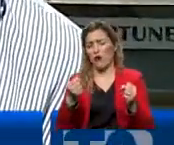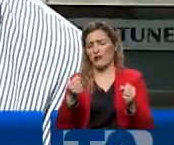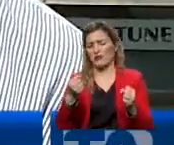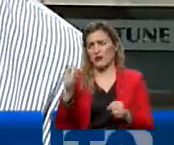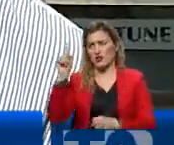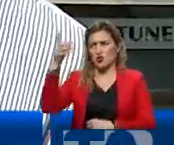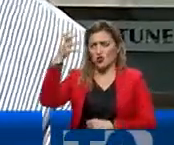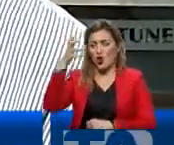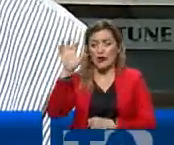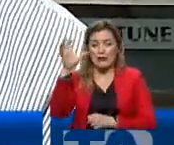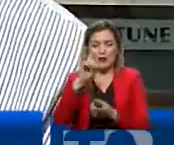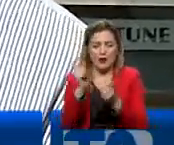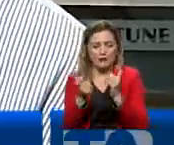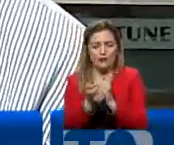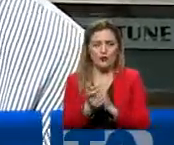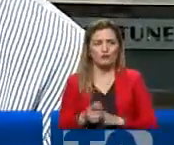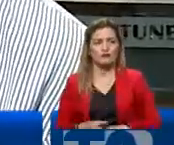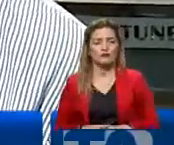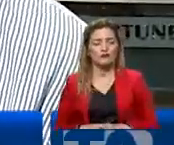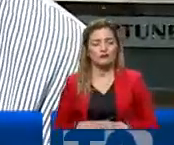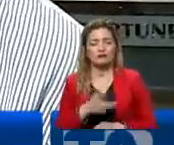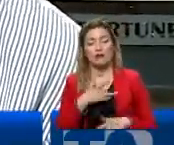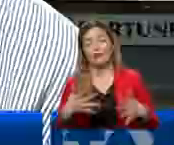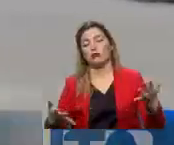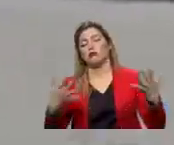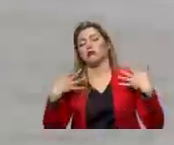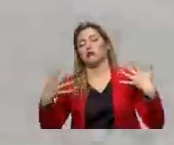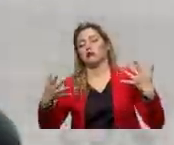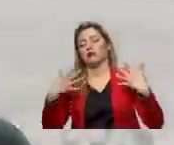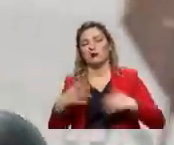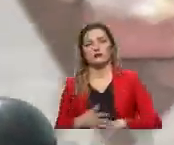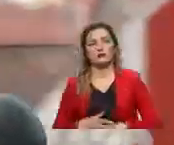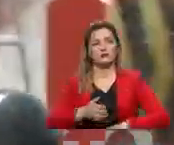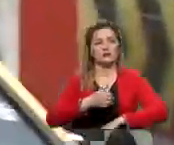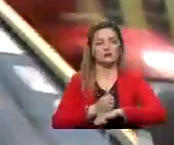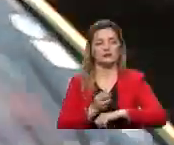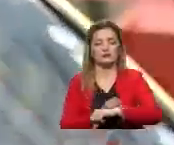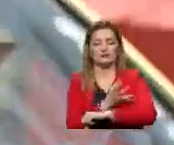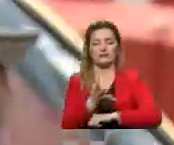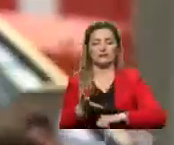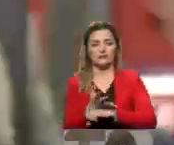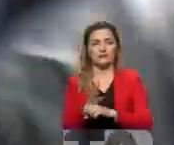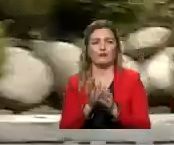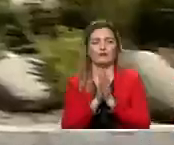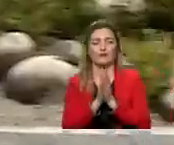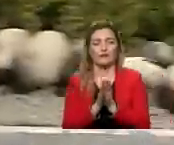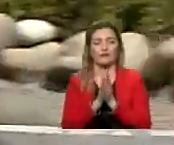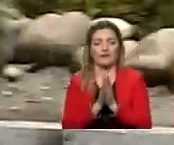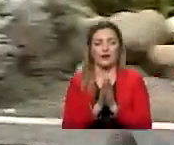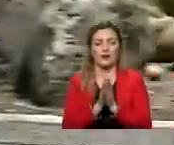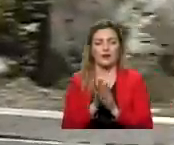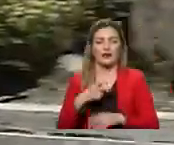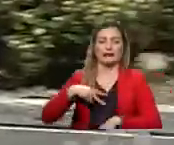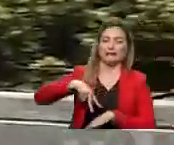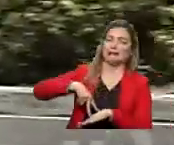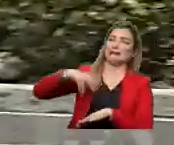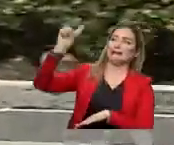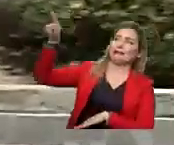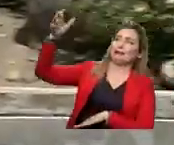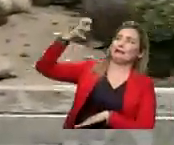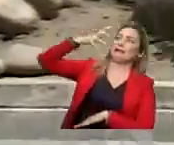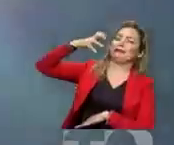y se siente un calor inmenso. Las autoridades recomiendan evitar exponerse a los rayos